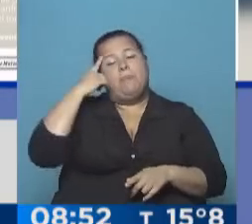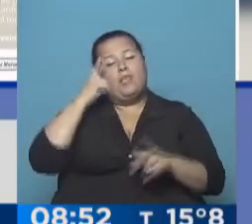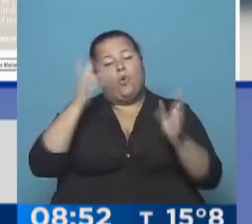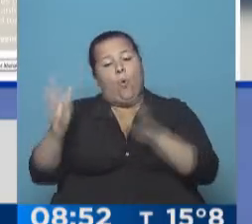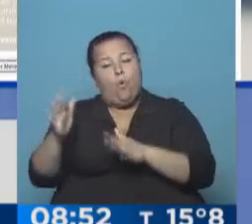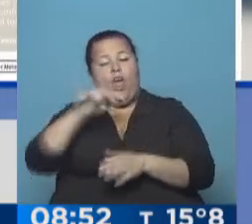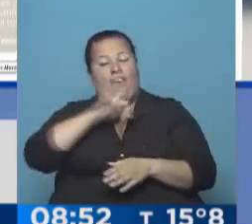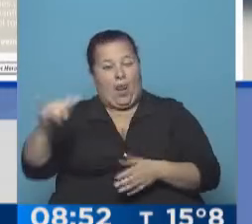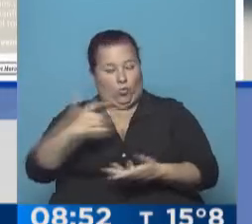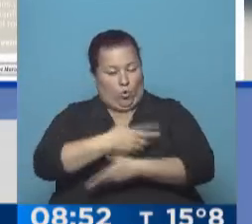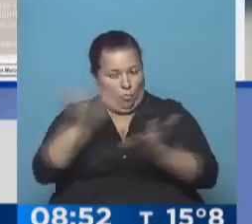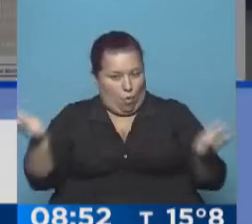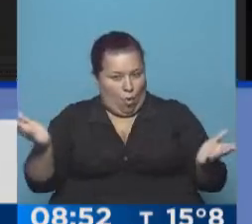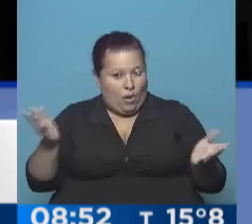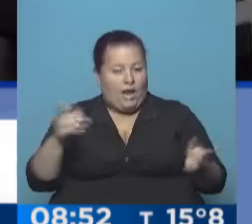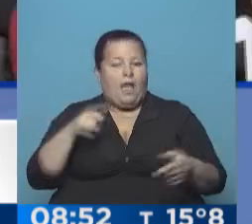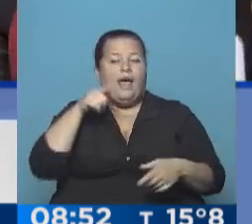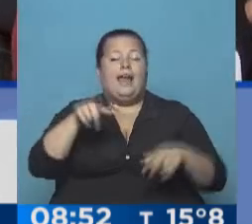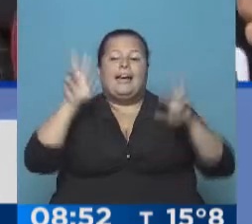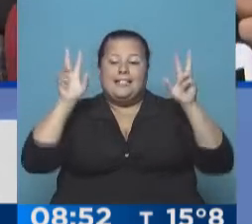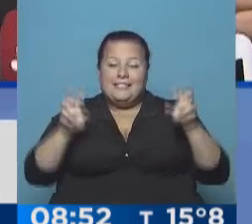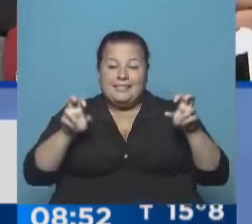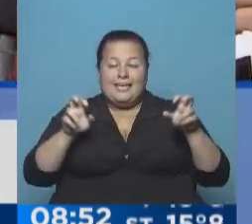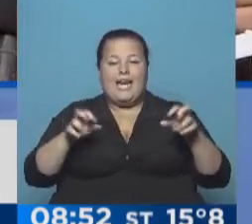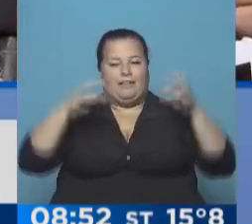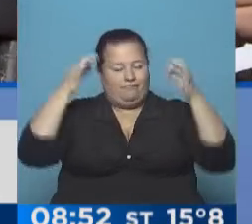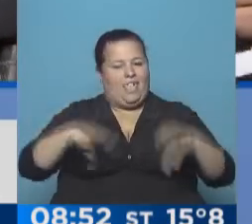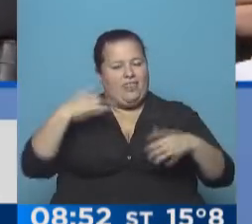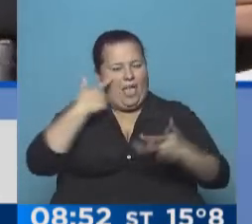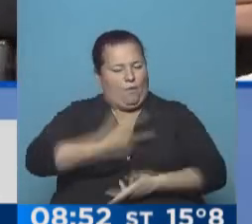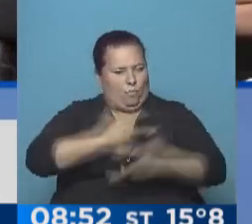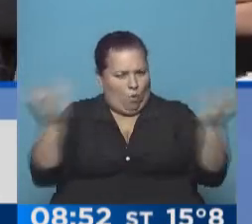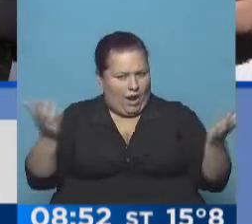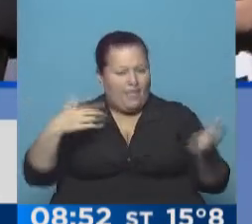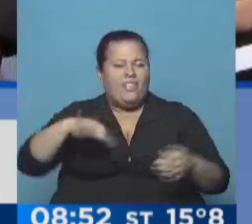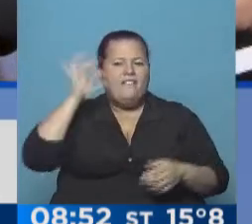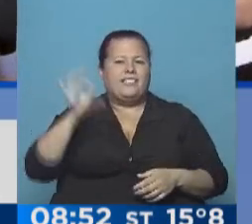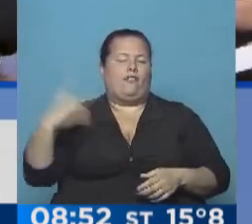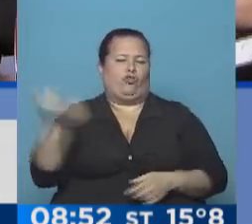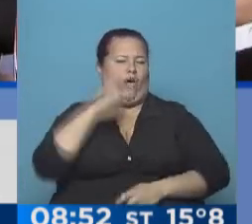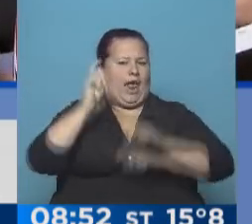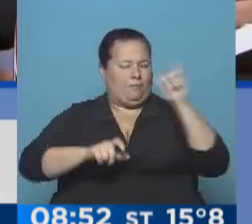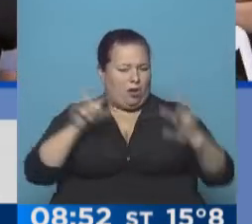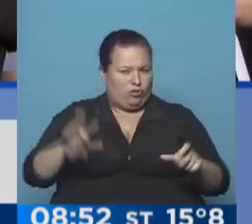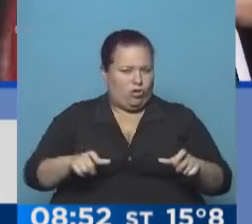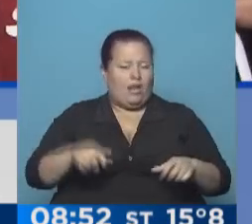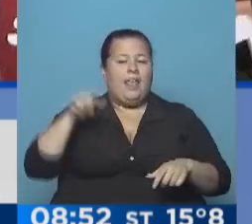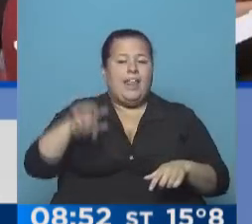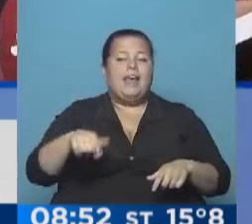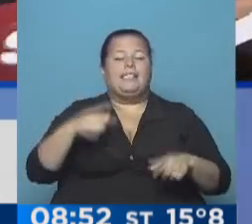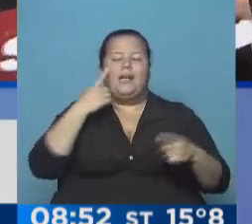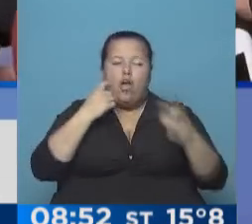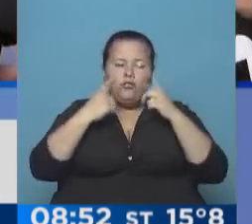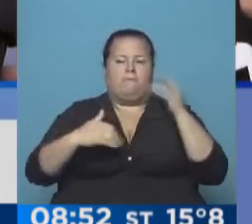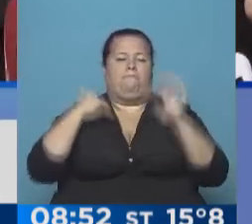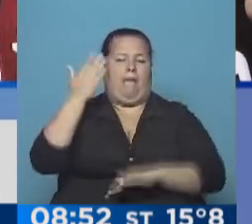la denuncia pública, es que este tema realmente se instale, que se conozca, que lo sepa la opinión pública, y es poner controles